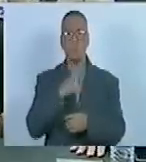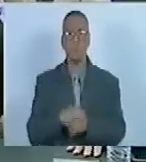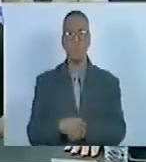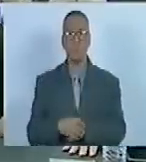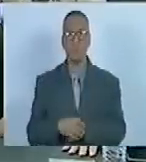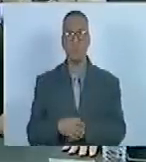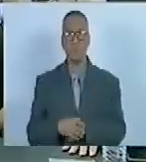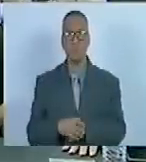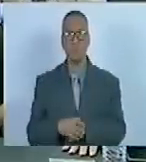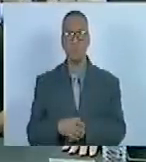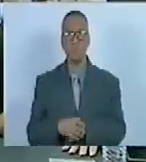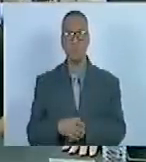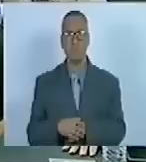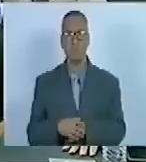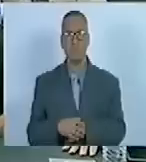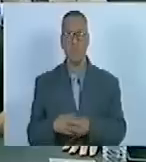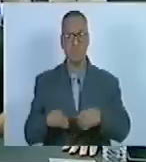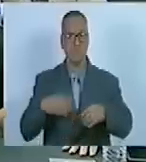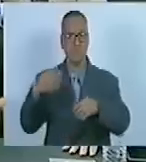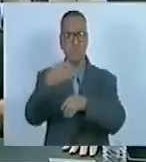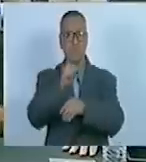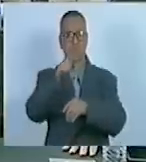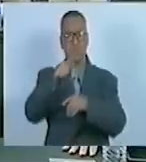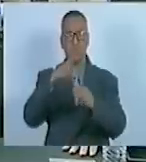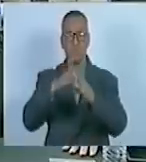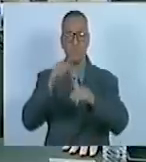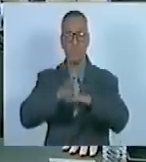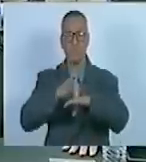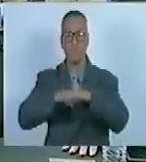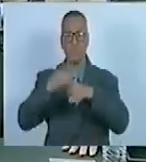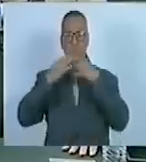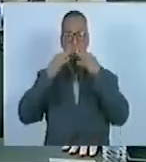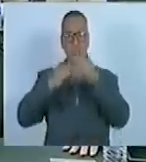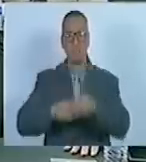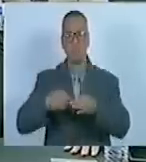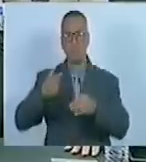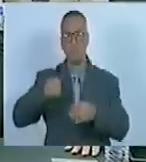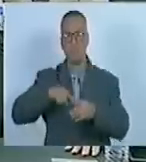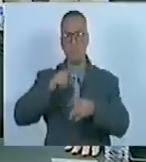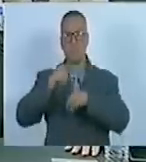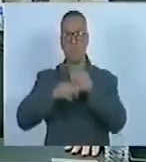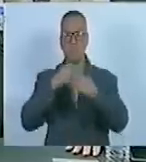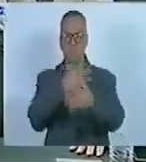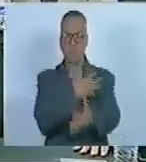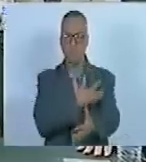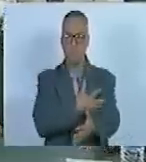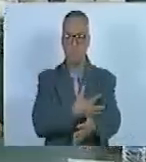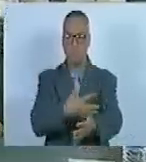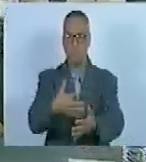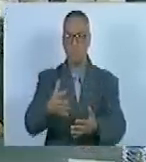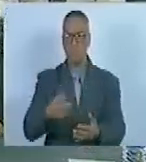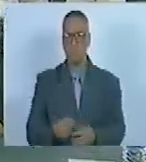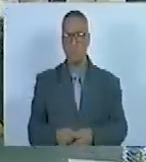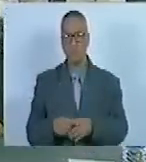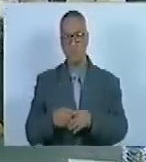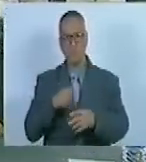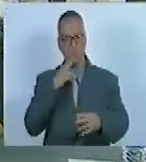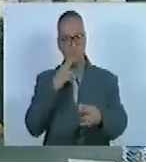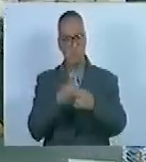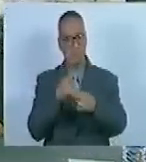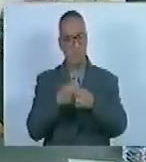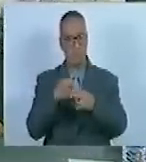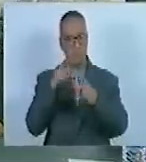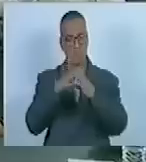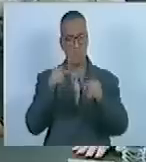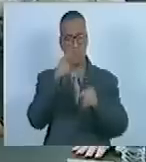Rusia. El alcance de esa aventura, sin lugar a dudas, hubiese sido un baño de sangre. Amenazaba a la